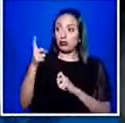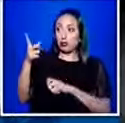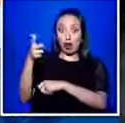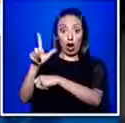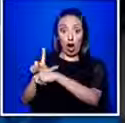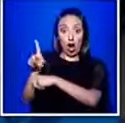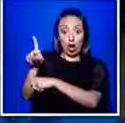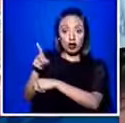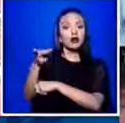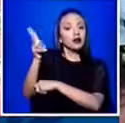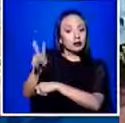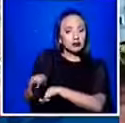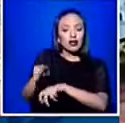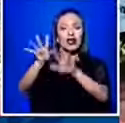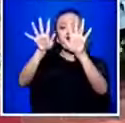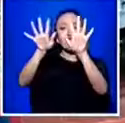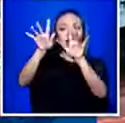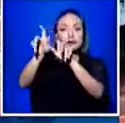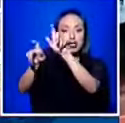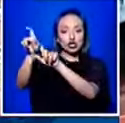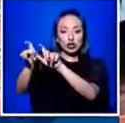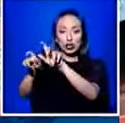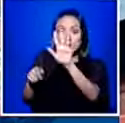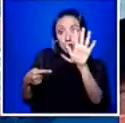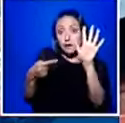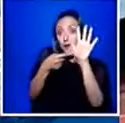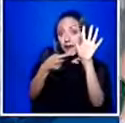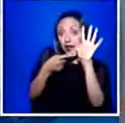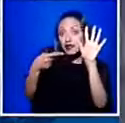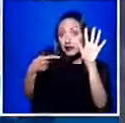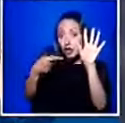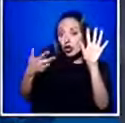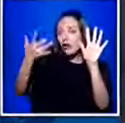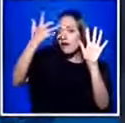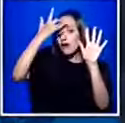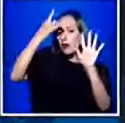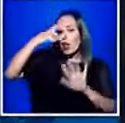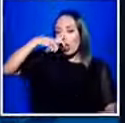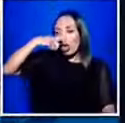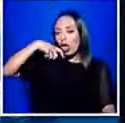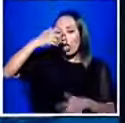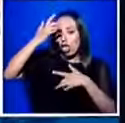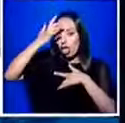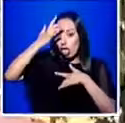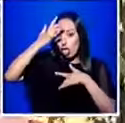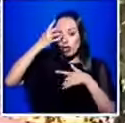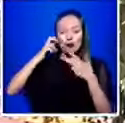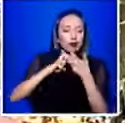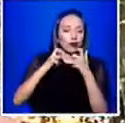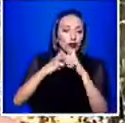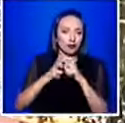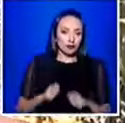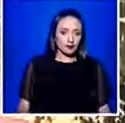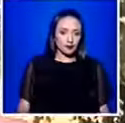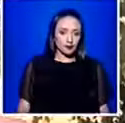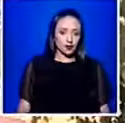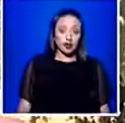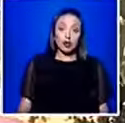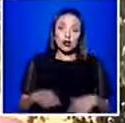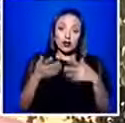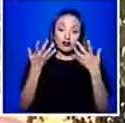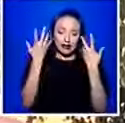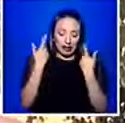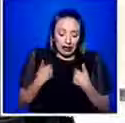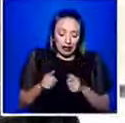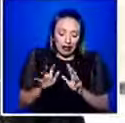igualmente, 5 de cada 10 pacientes que acuden a los hospitales públicos reportan síntomas como congestión nasal, malestar